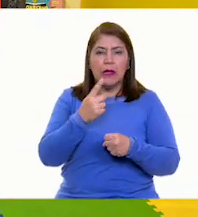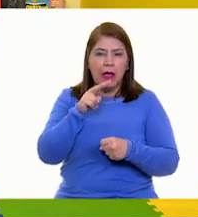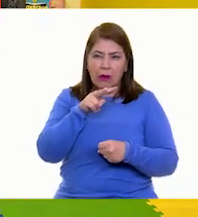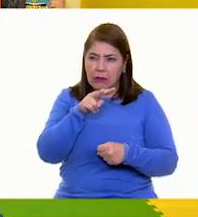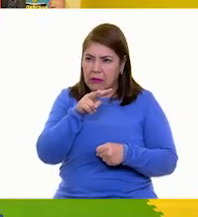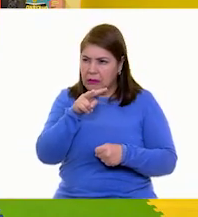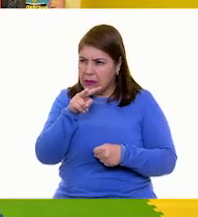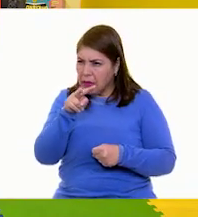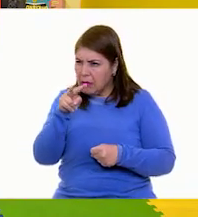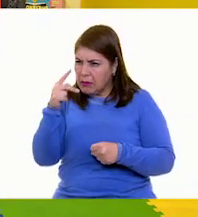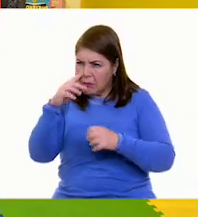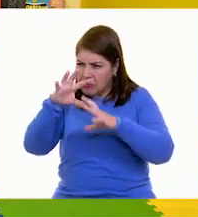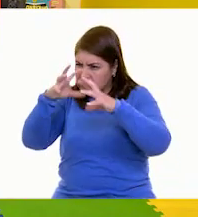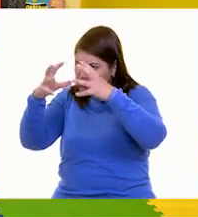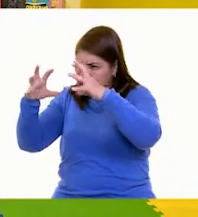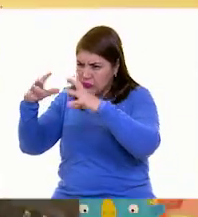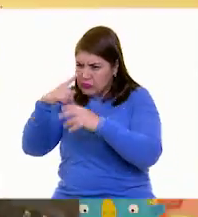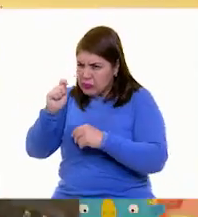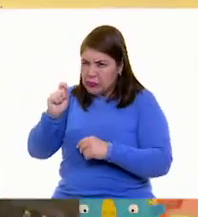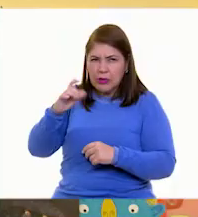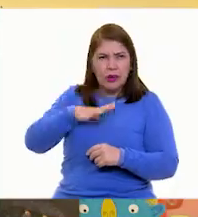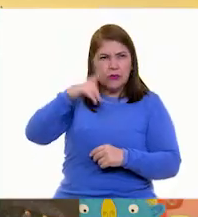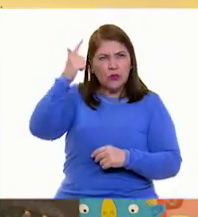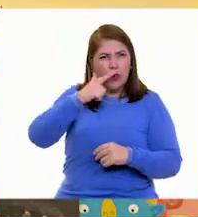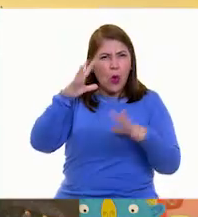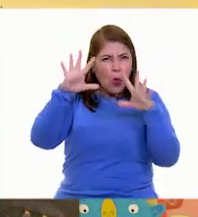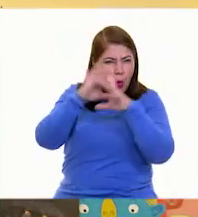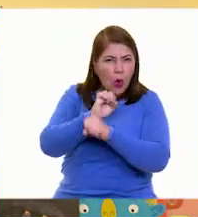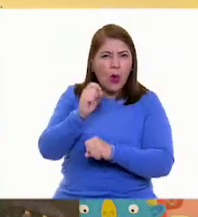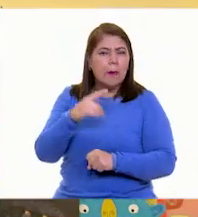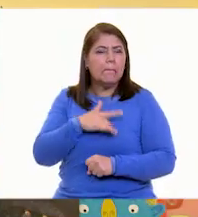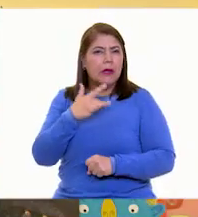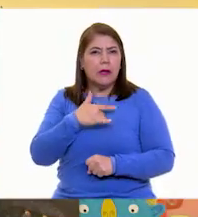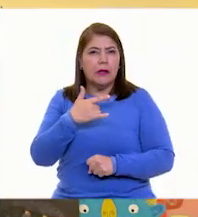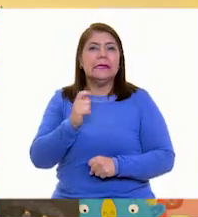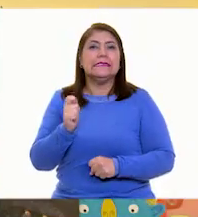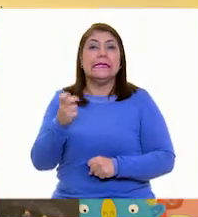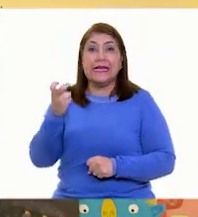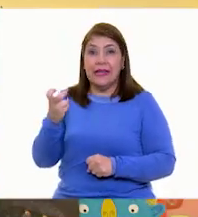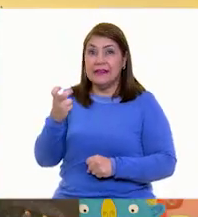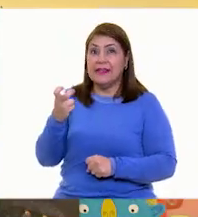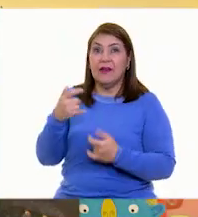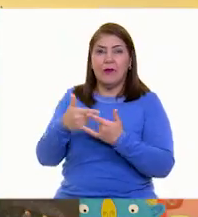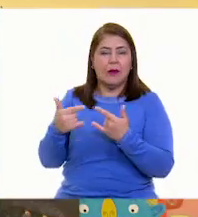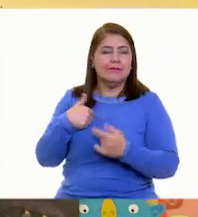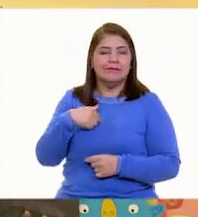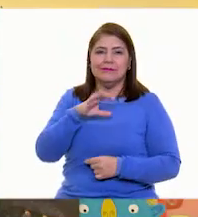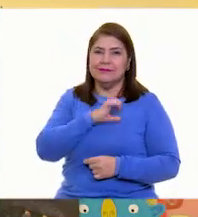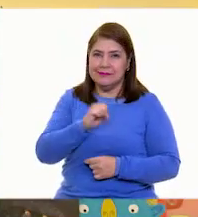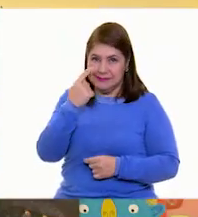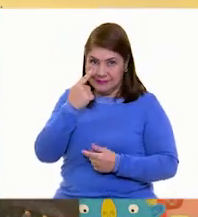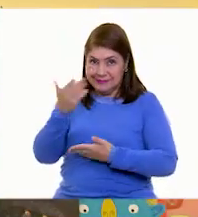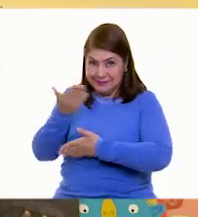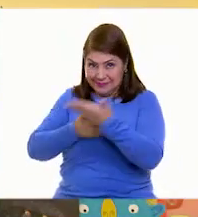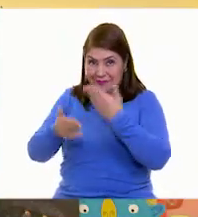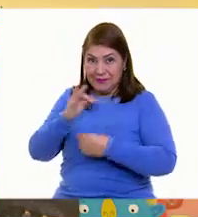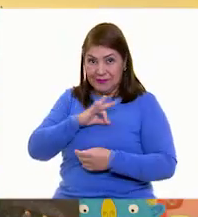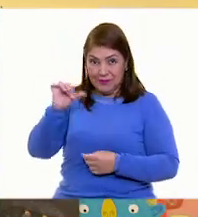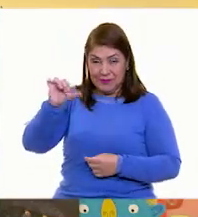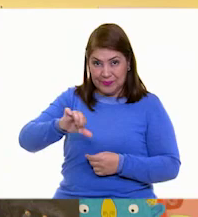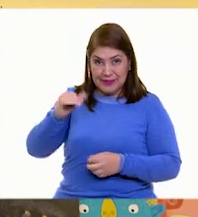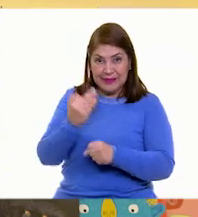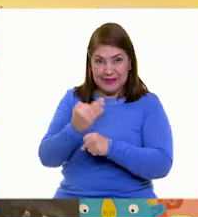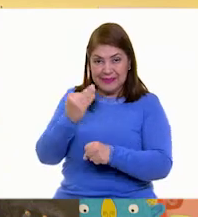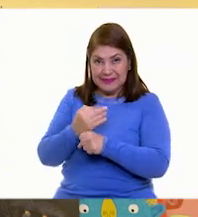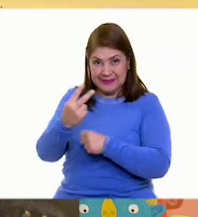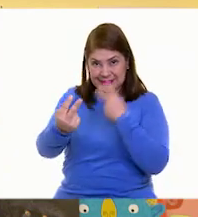ve en su cuarto cuando es de noche. Me encanta ese cuento. ¿Te parece si lo compartimos con las